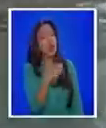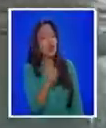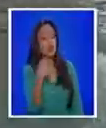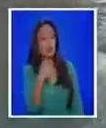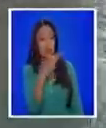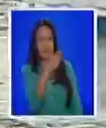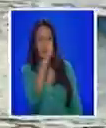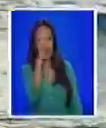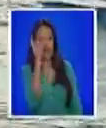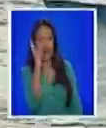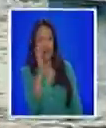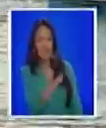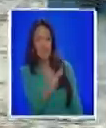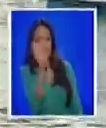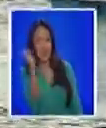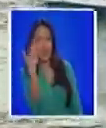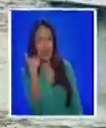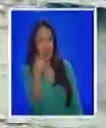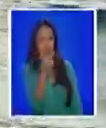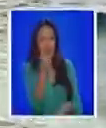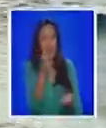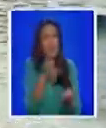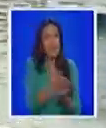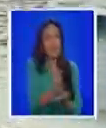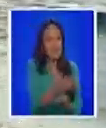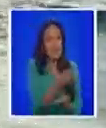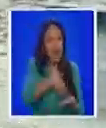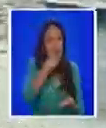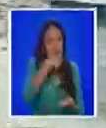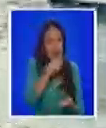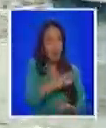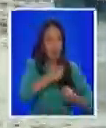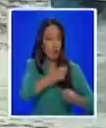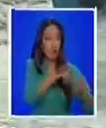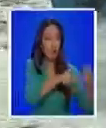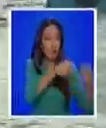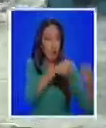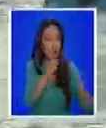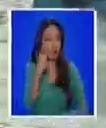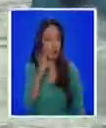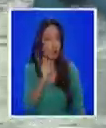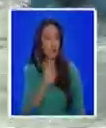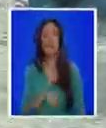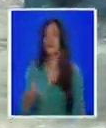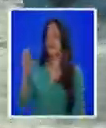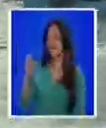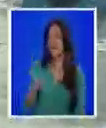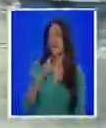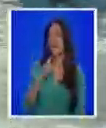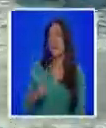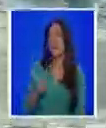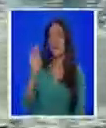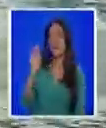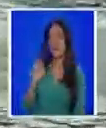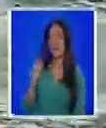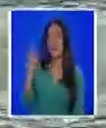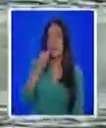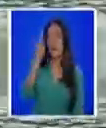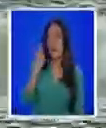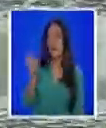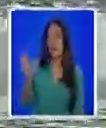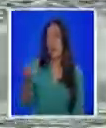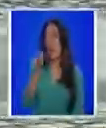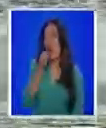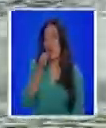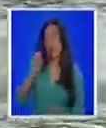comer un encebollado a mi guayas. ¡En tu guayas! ¡Vinieron así de fuertes, con las piernas súper fuertes! ¡Claro! Ya verás que después les pregunto y mínimo se han comido